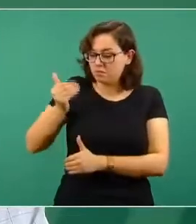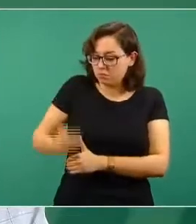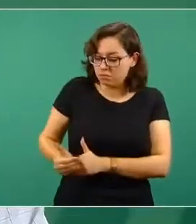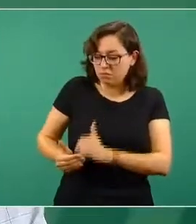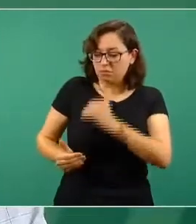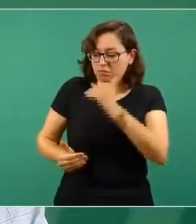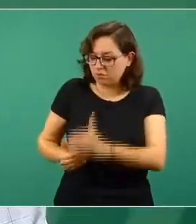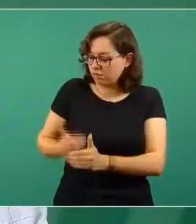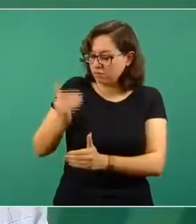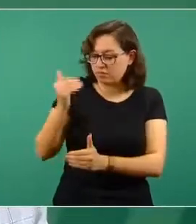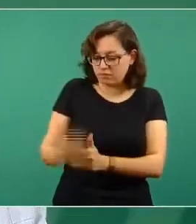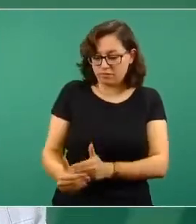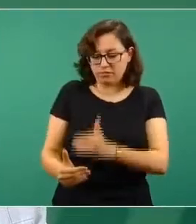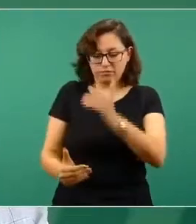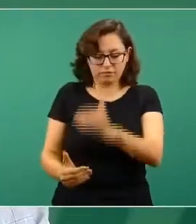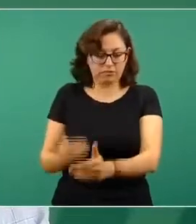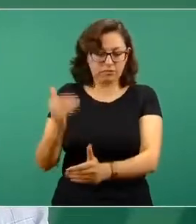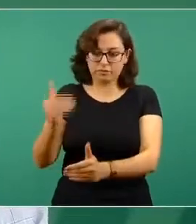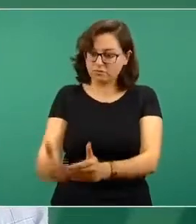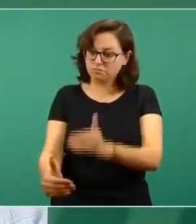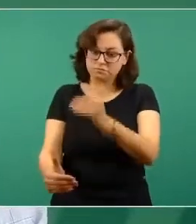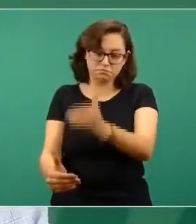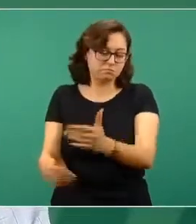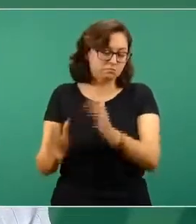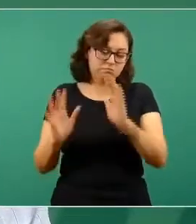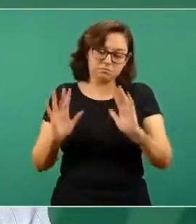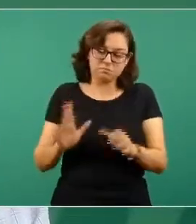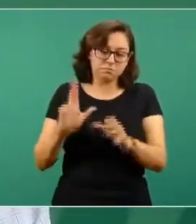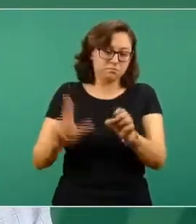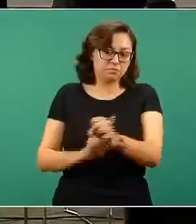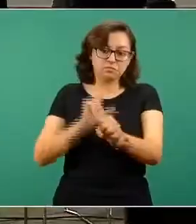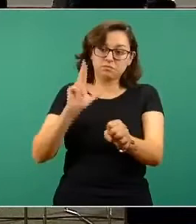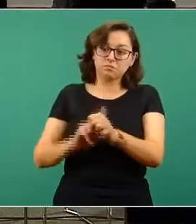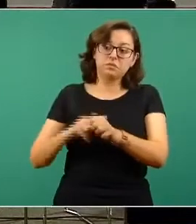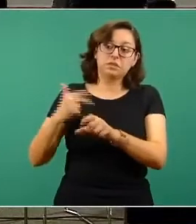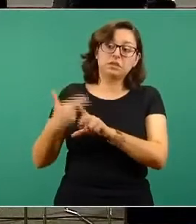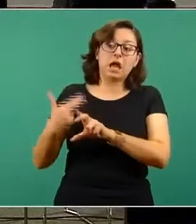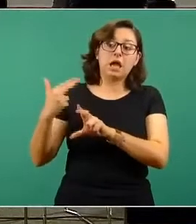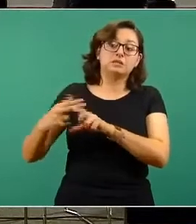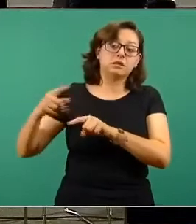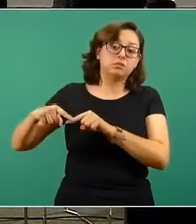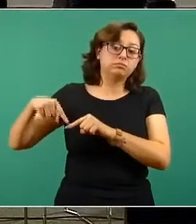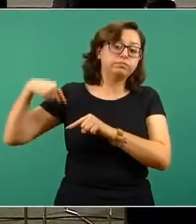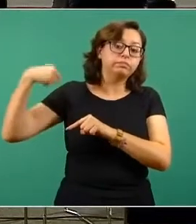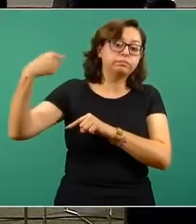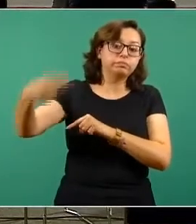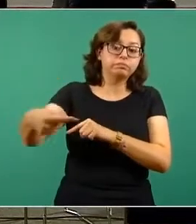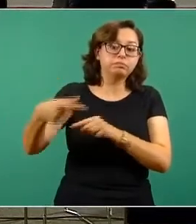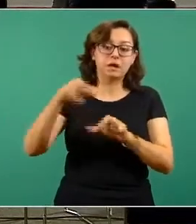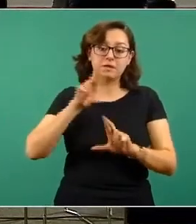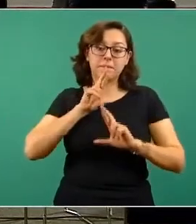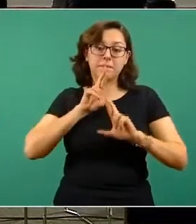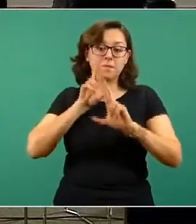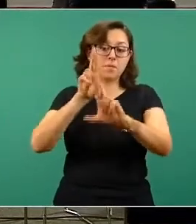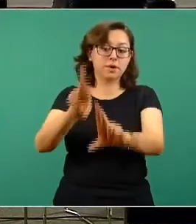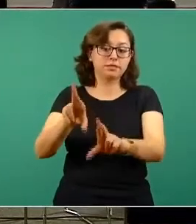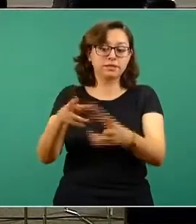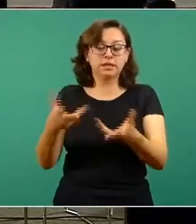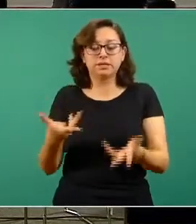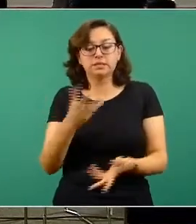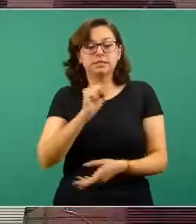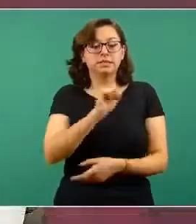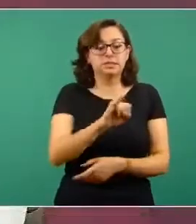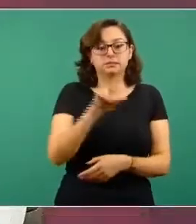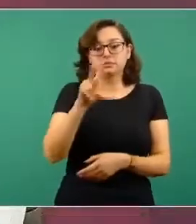cabo sus actividades y en su momento cuando ellos tengan resultados o en su momento cuando